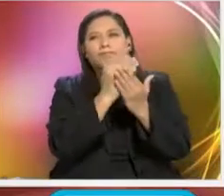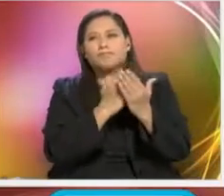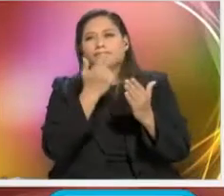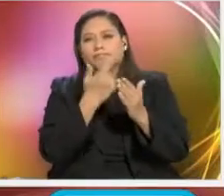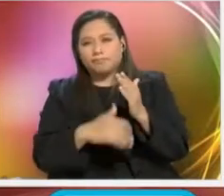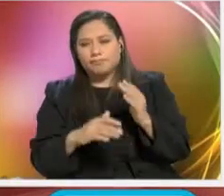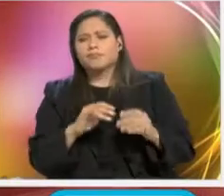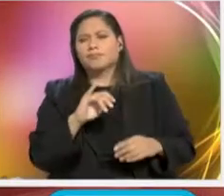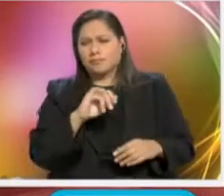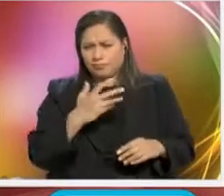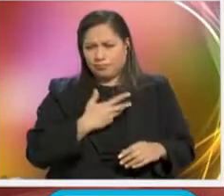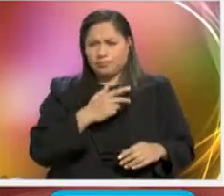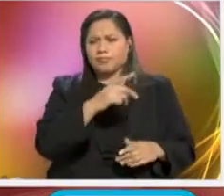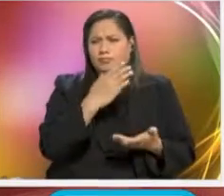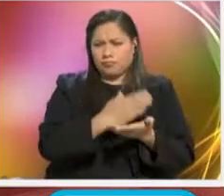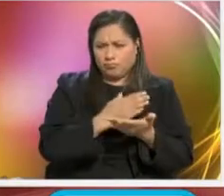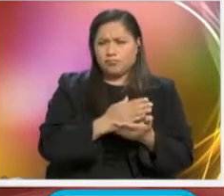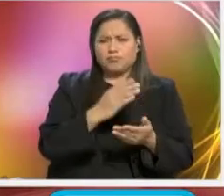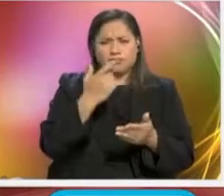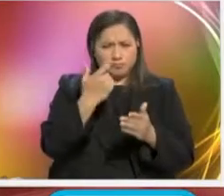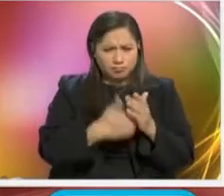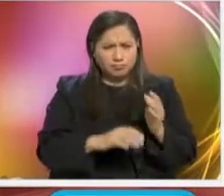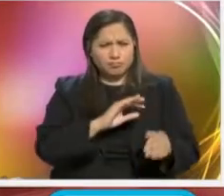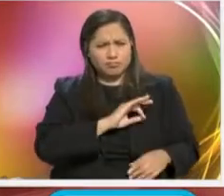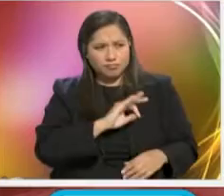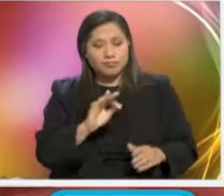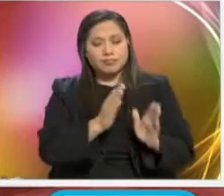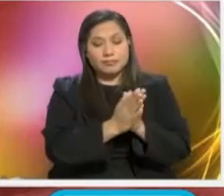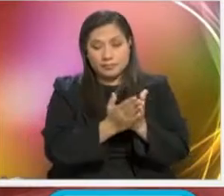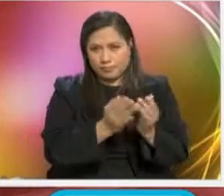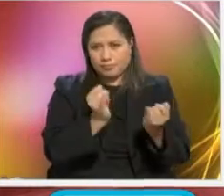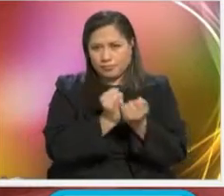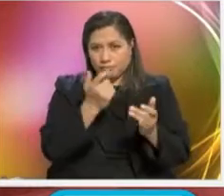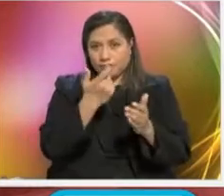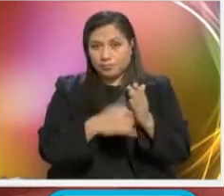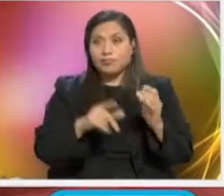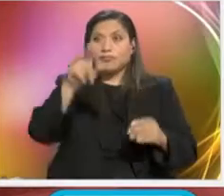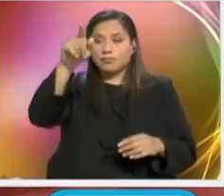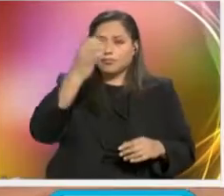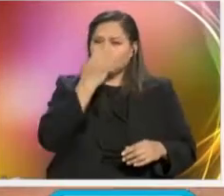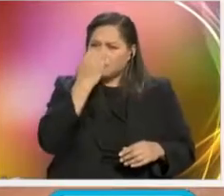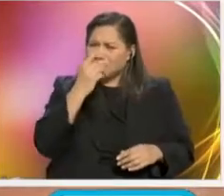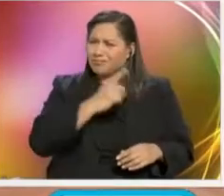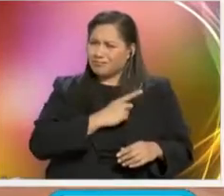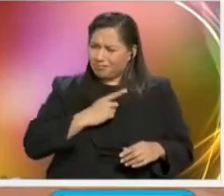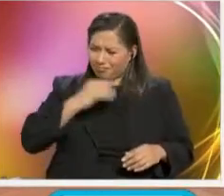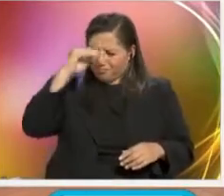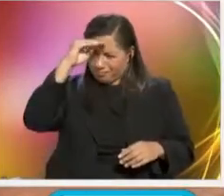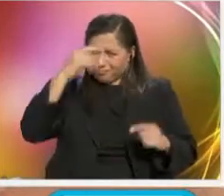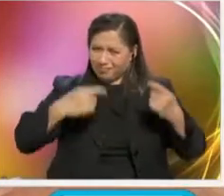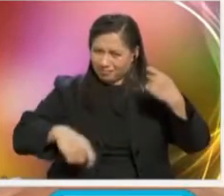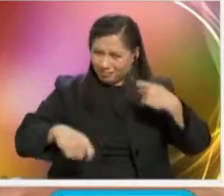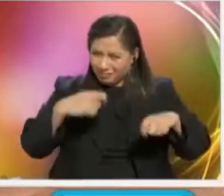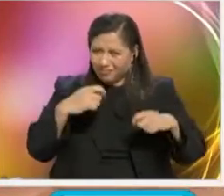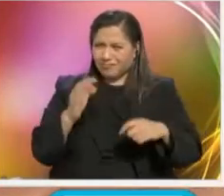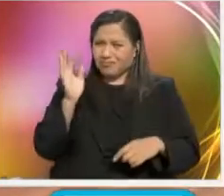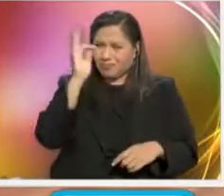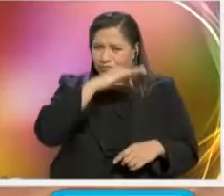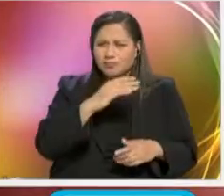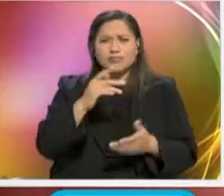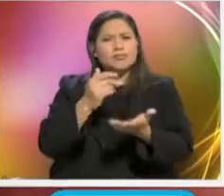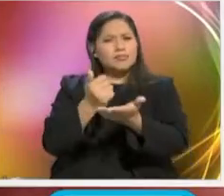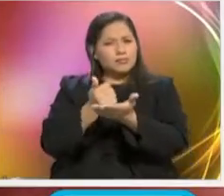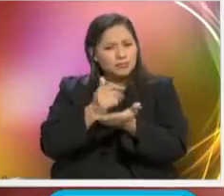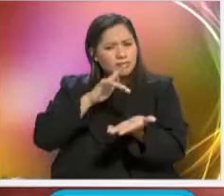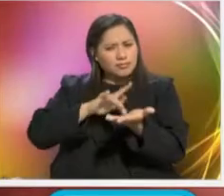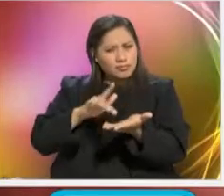muchas formas de encontrar donde pueda costar más baratos los libros, pero también la escuela debería de decir, oye, vamos a ayudarlos,